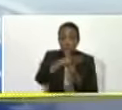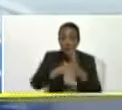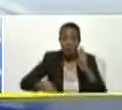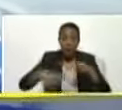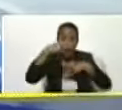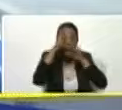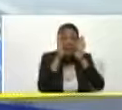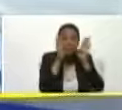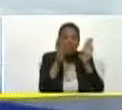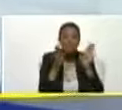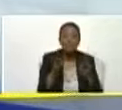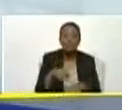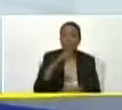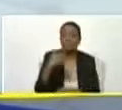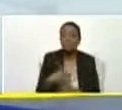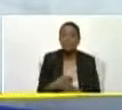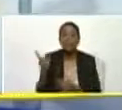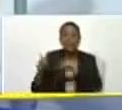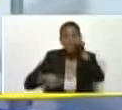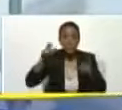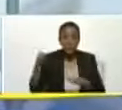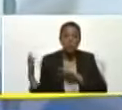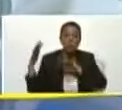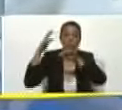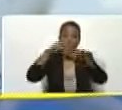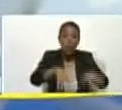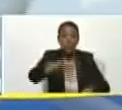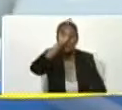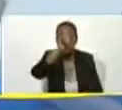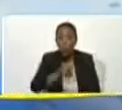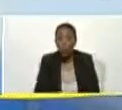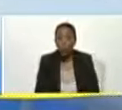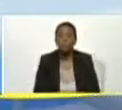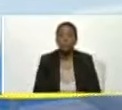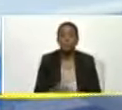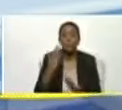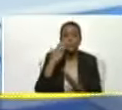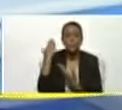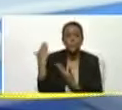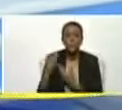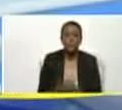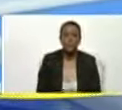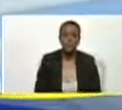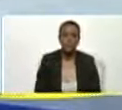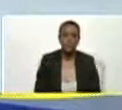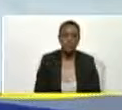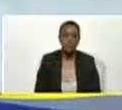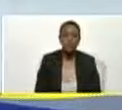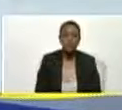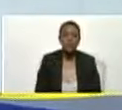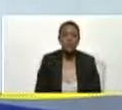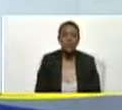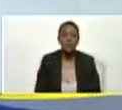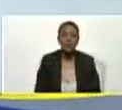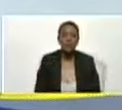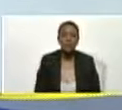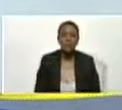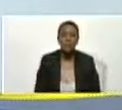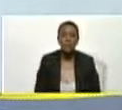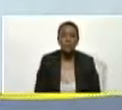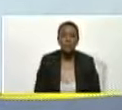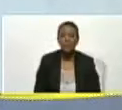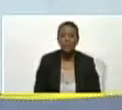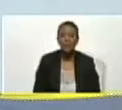estas sonales y una urbana estamos hablando de una población de